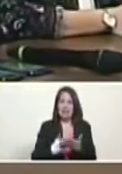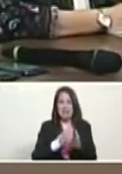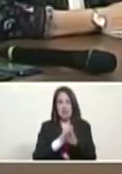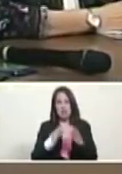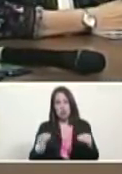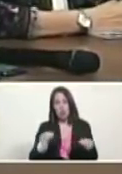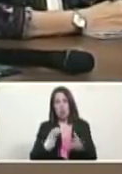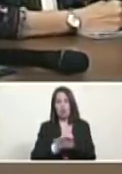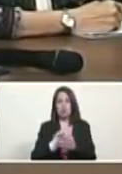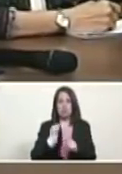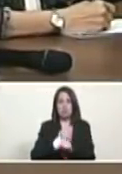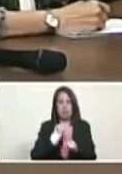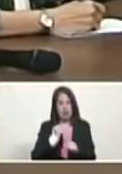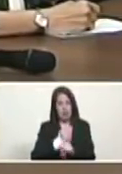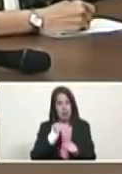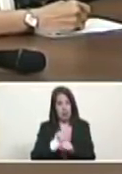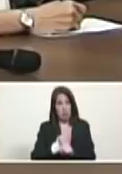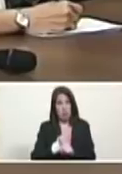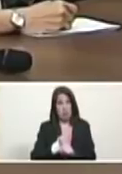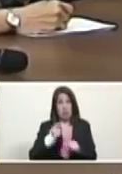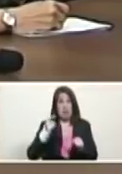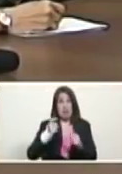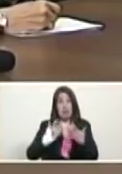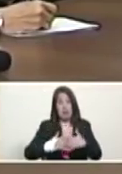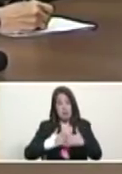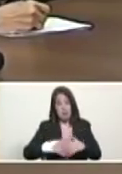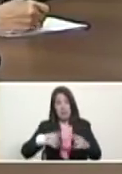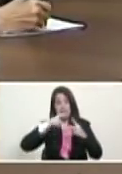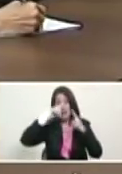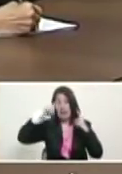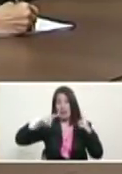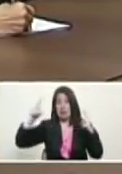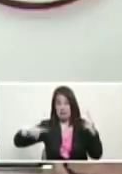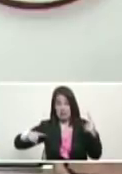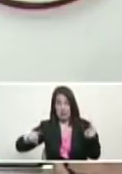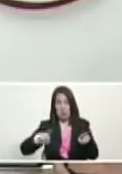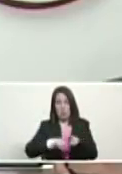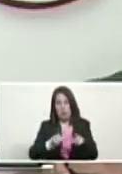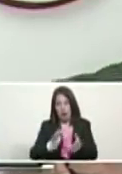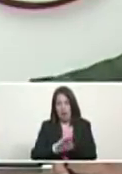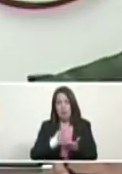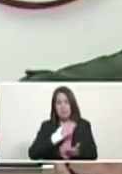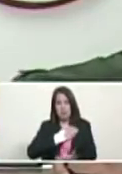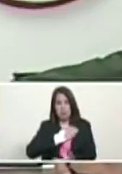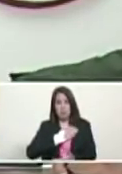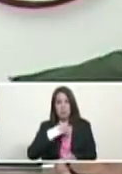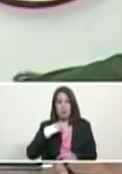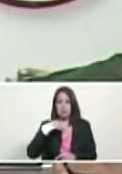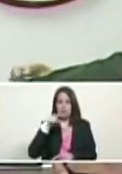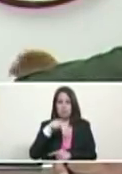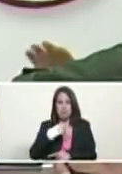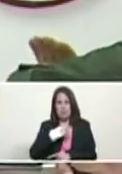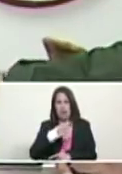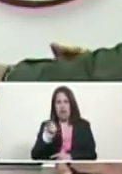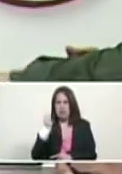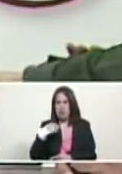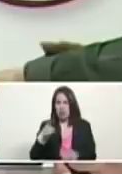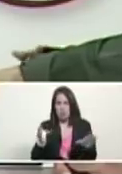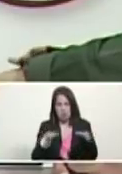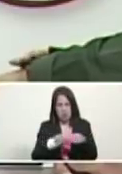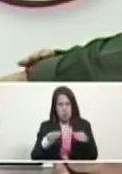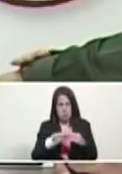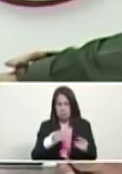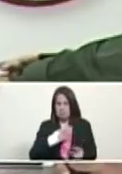trabajadores de la industria eléctrica del país. Yo siento que son mis compañeros. Ayer tuve una reunión con un grupo de ellos y lo siento,